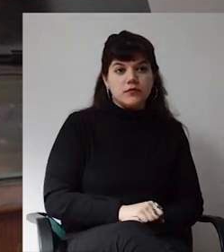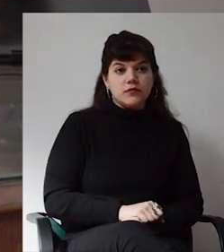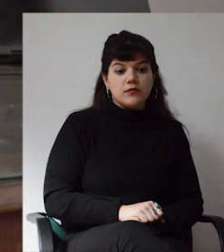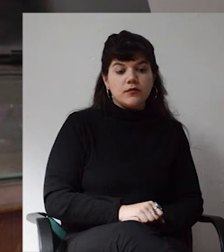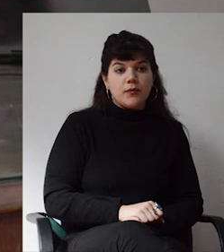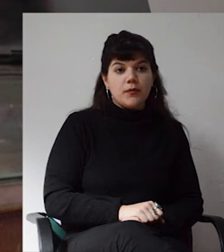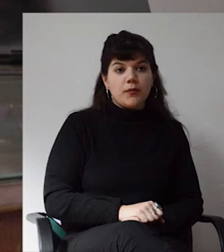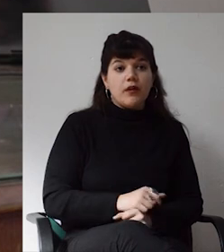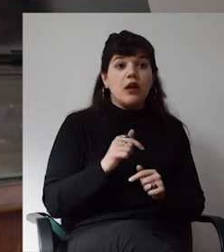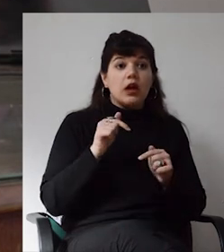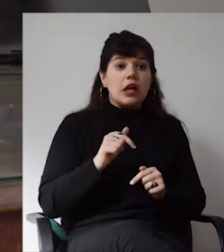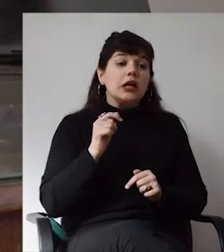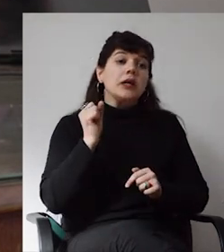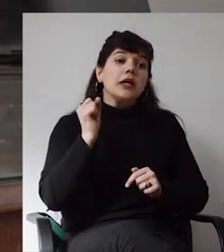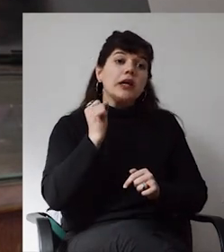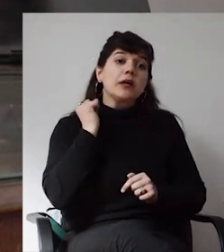Es